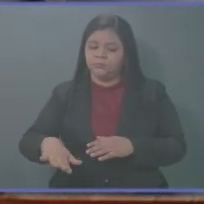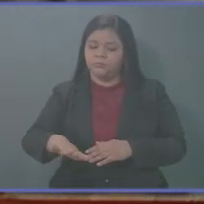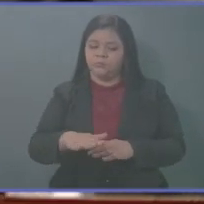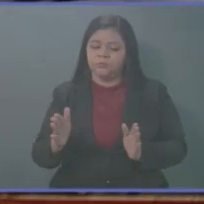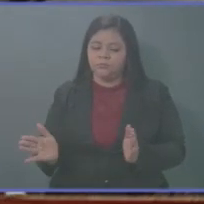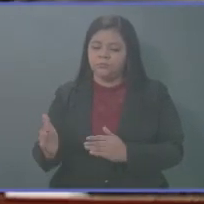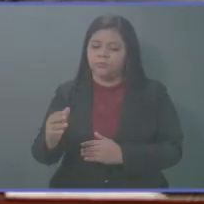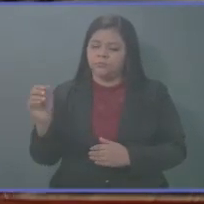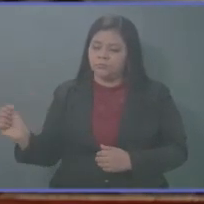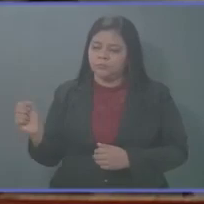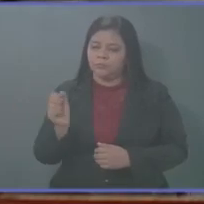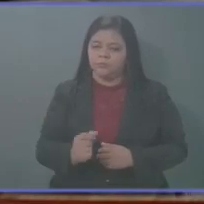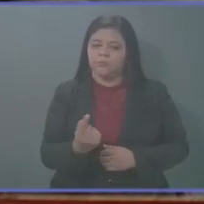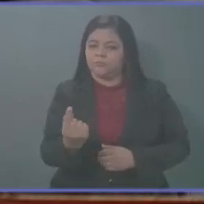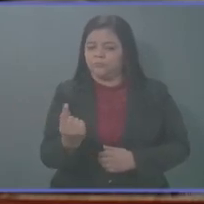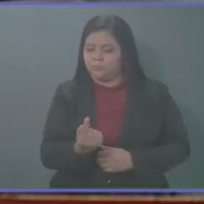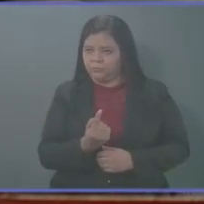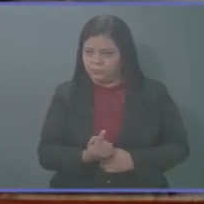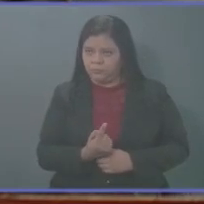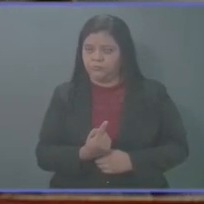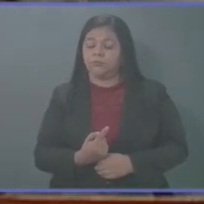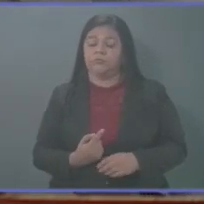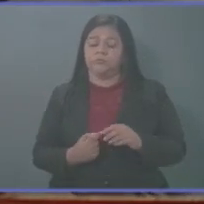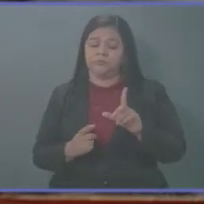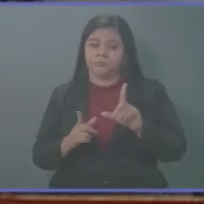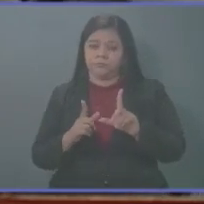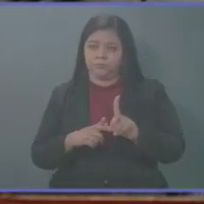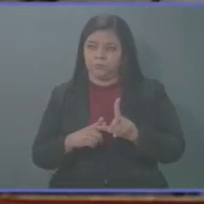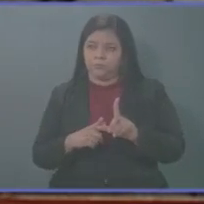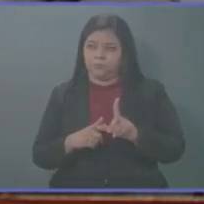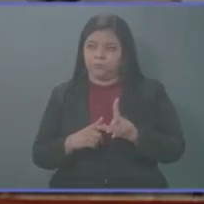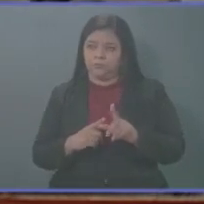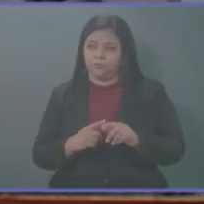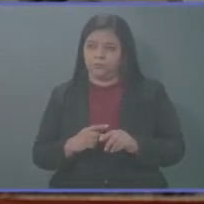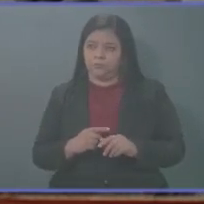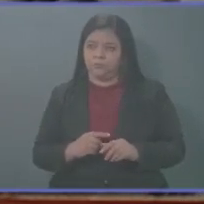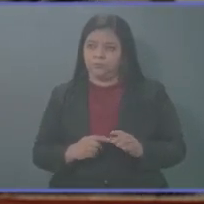personas. C.